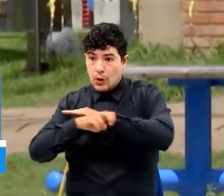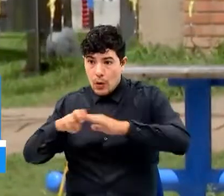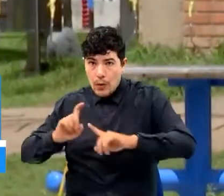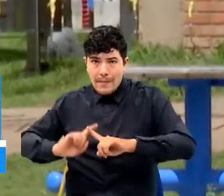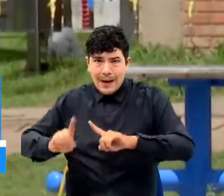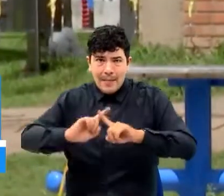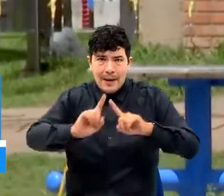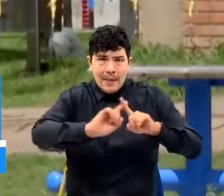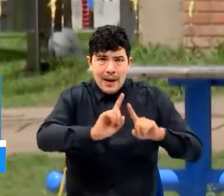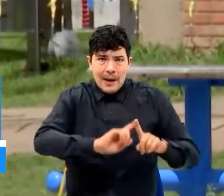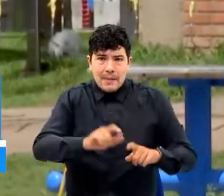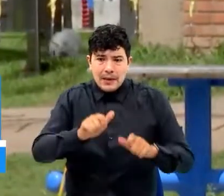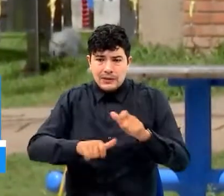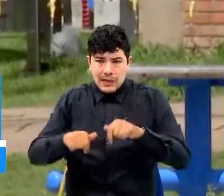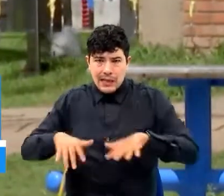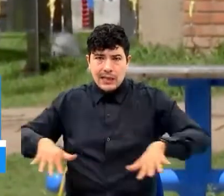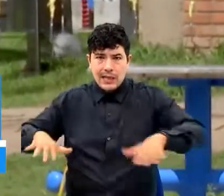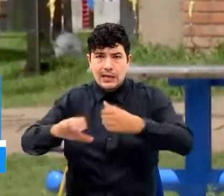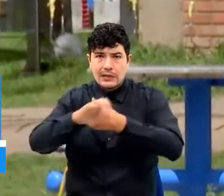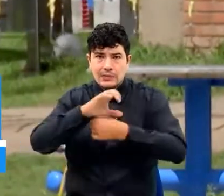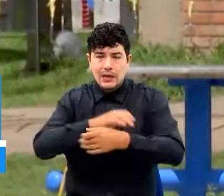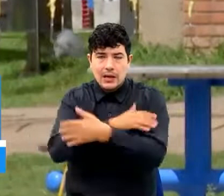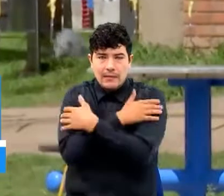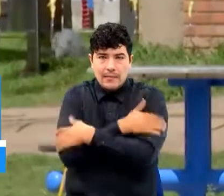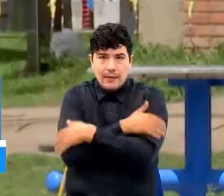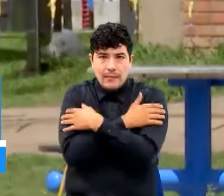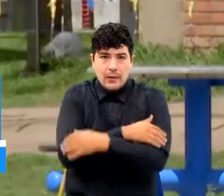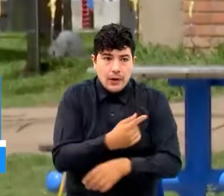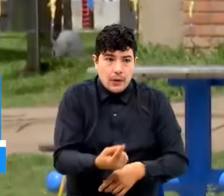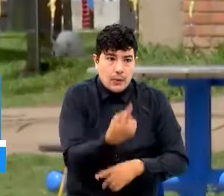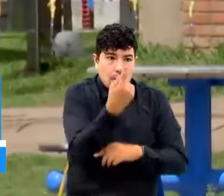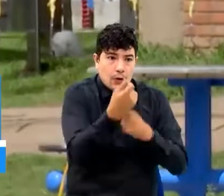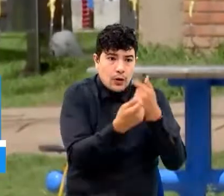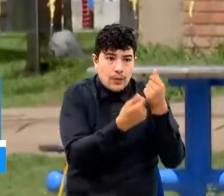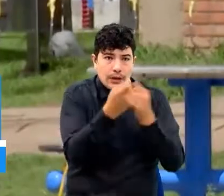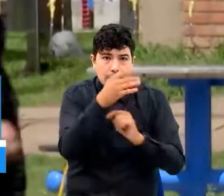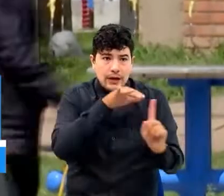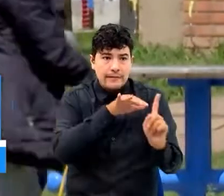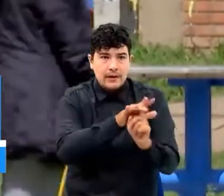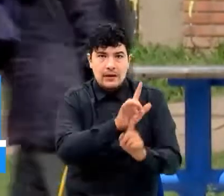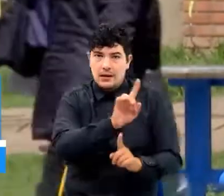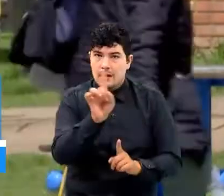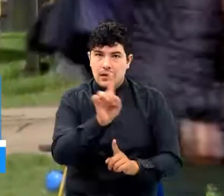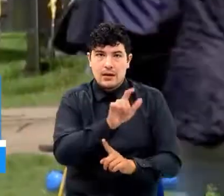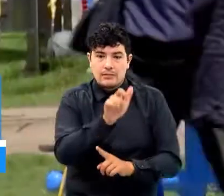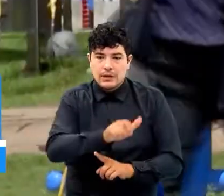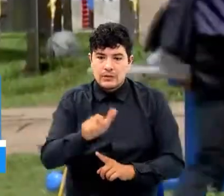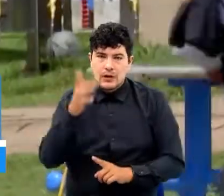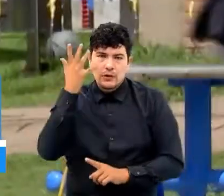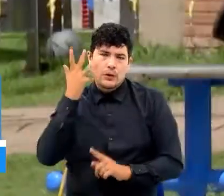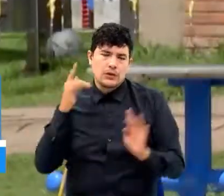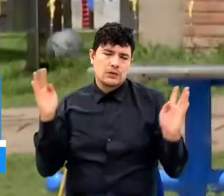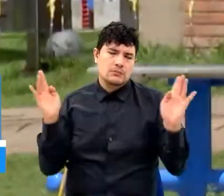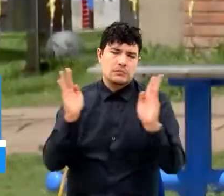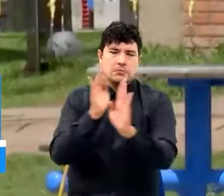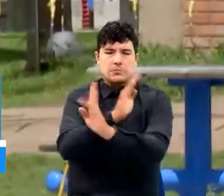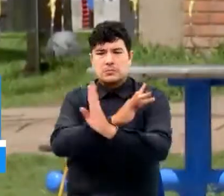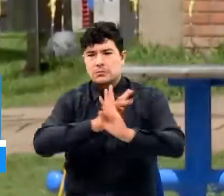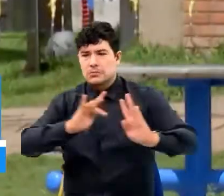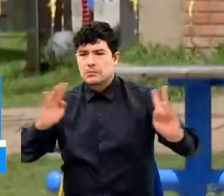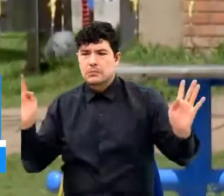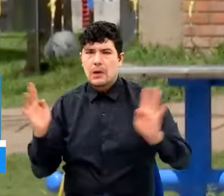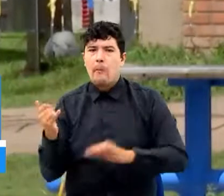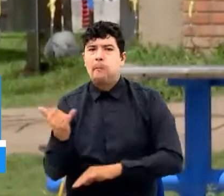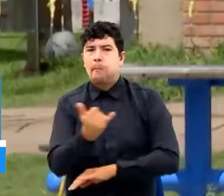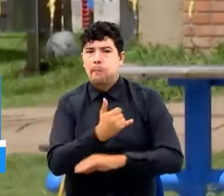de algunas personas en la ciudad de Pamplona. No solamente los comerciantes se han visto afectados, sino también los que diariamente realizan algunas compras